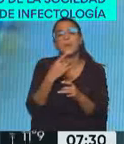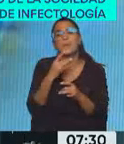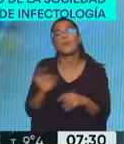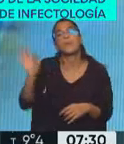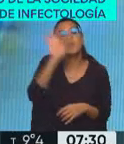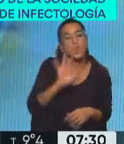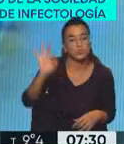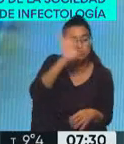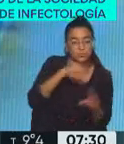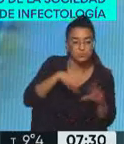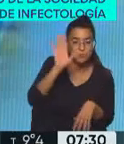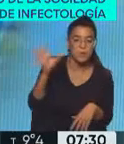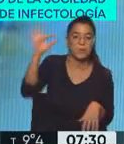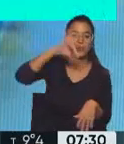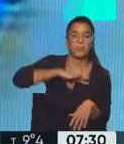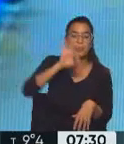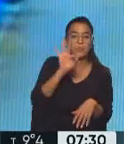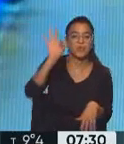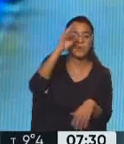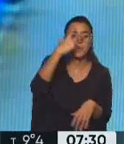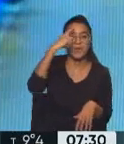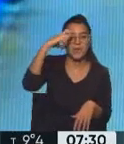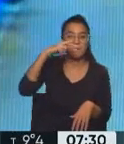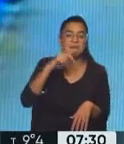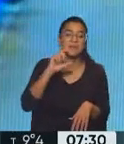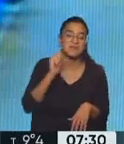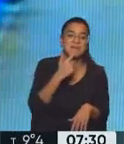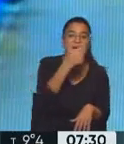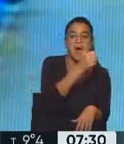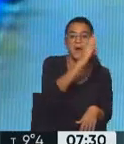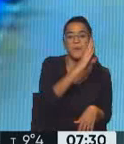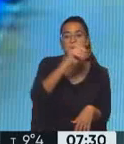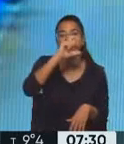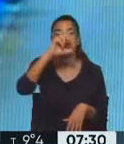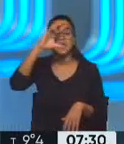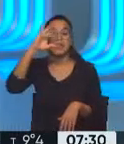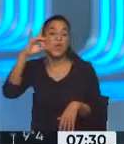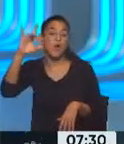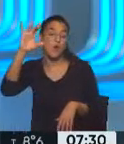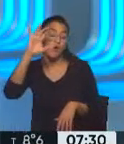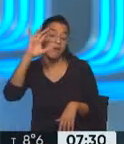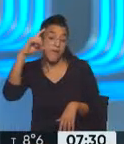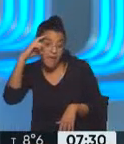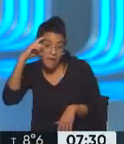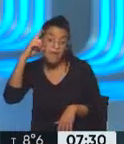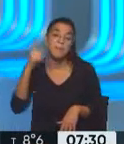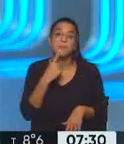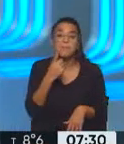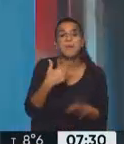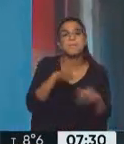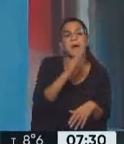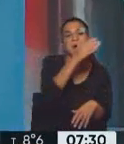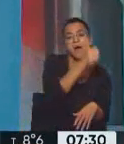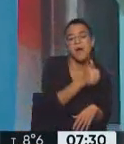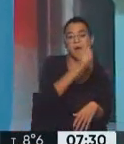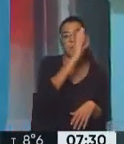por el causadas por el virus de la hepatitis a b c d o más frecuentemente por el virus de hepatitis a b